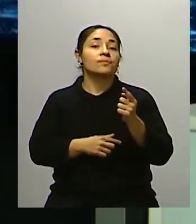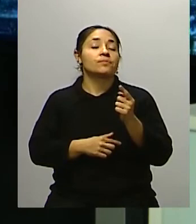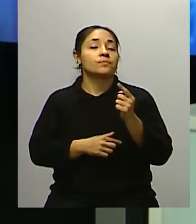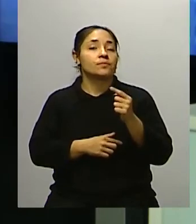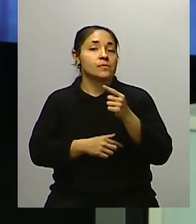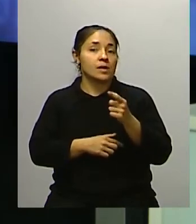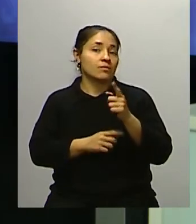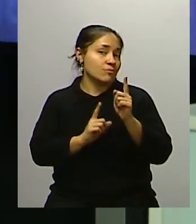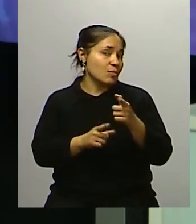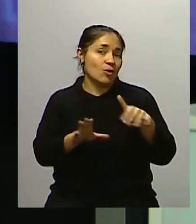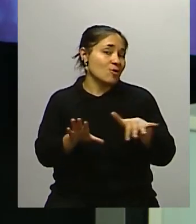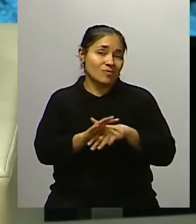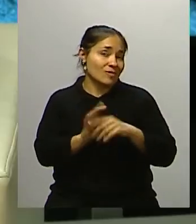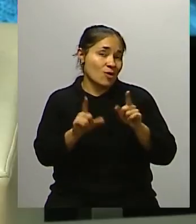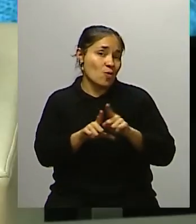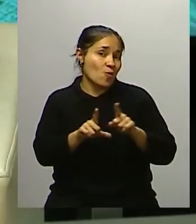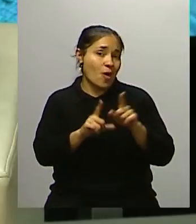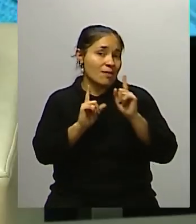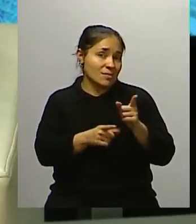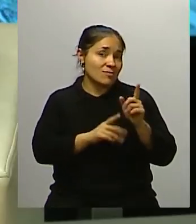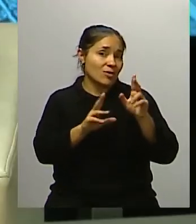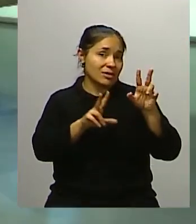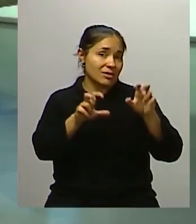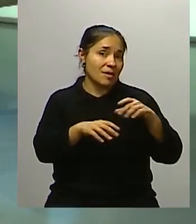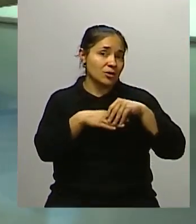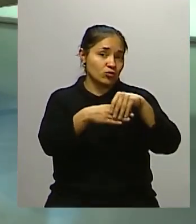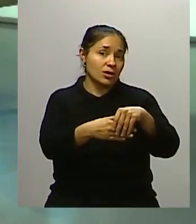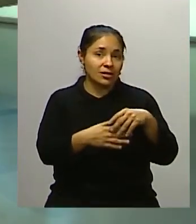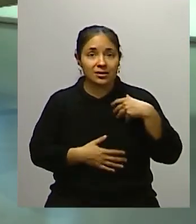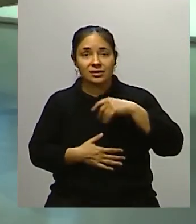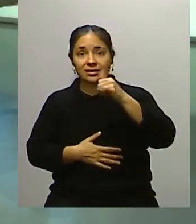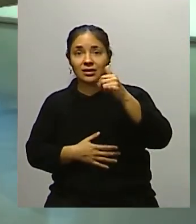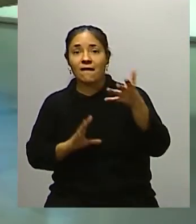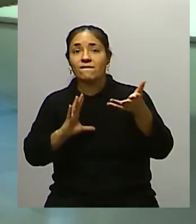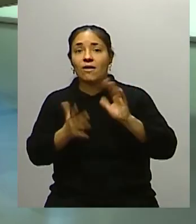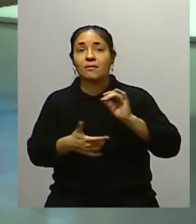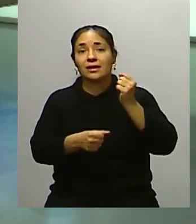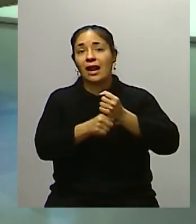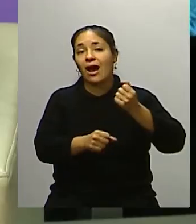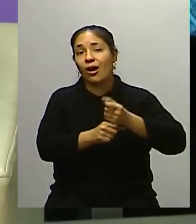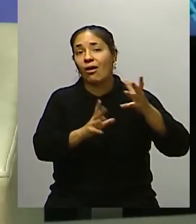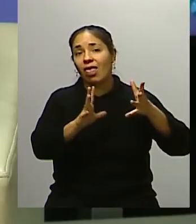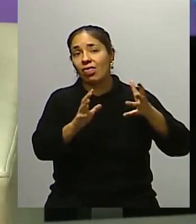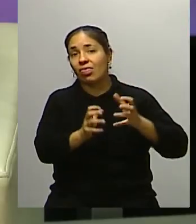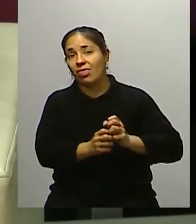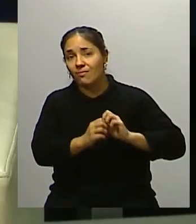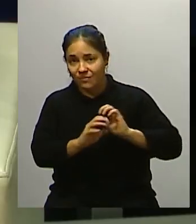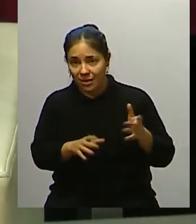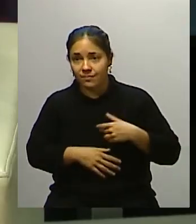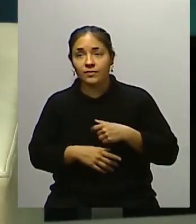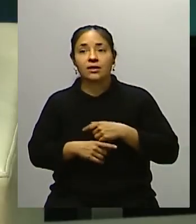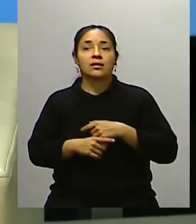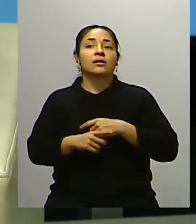y seguimos hablando de lo mismo, la precarización laboral. Es una fuente más de precarización laboral. Nosotros todo lo que estamos